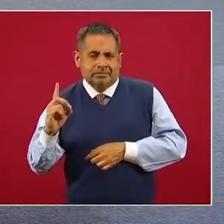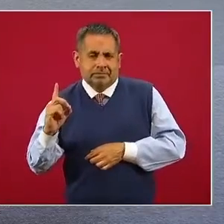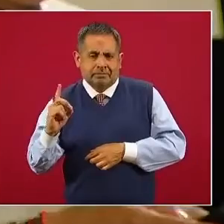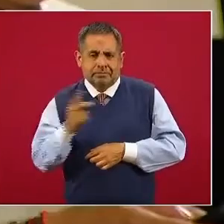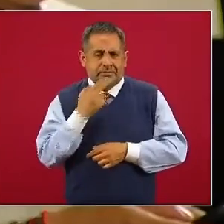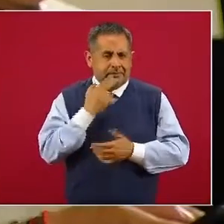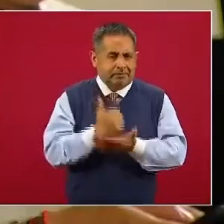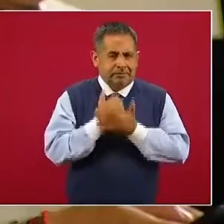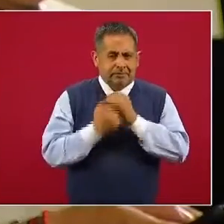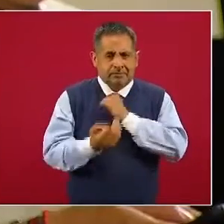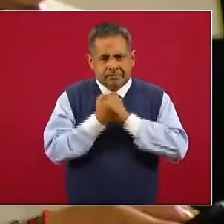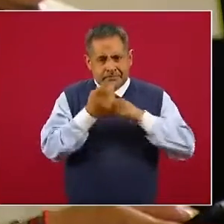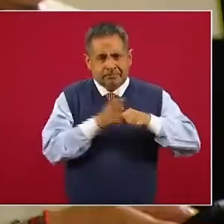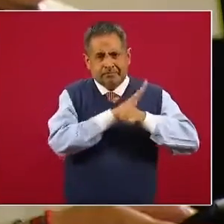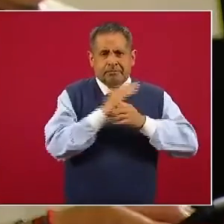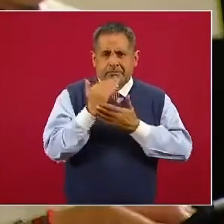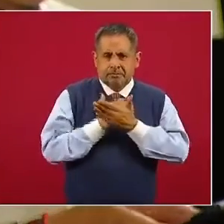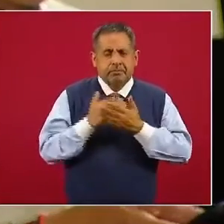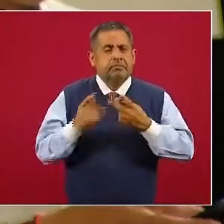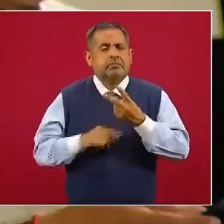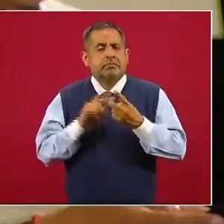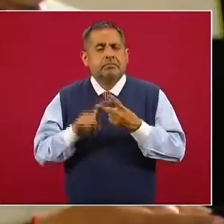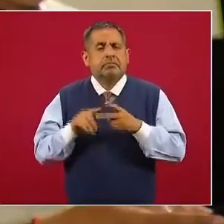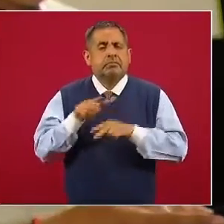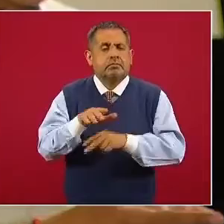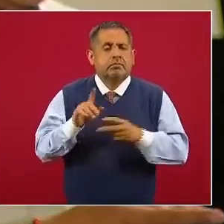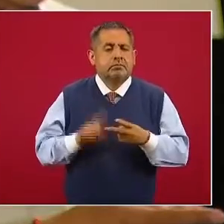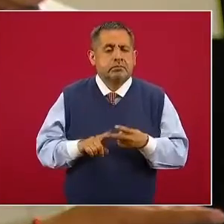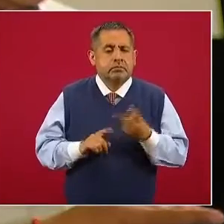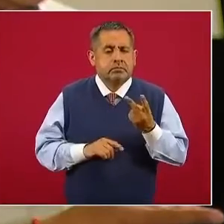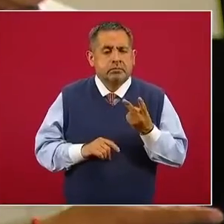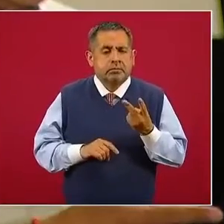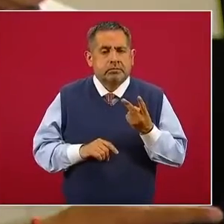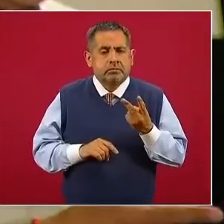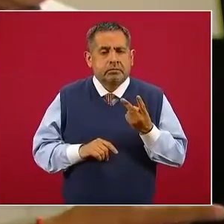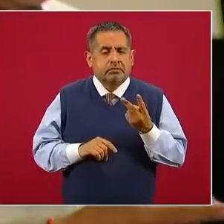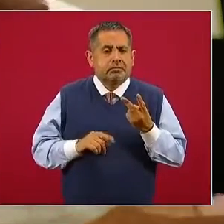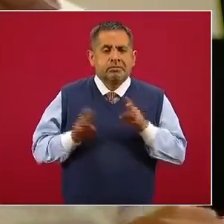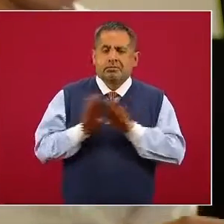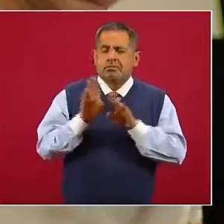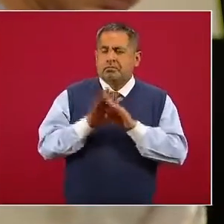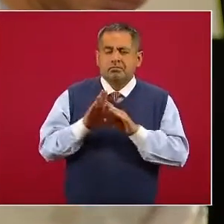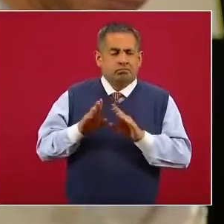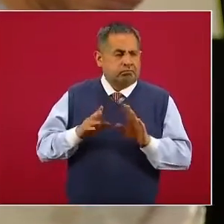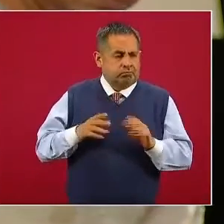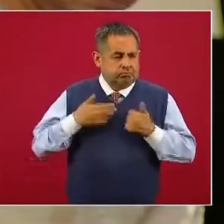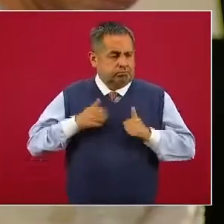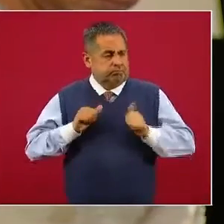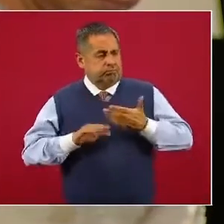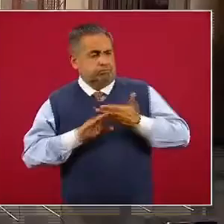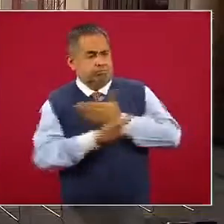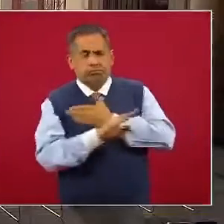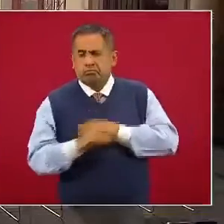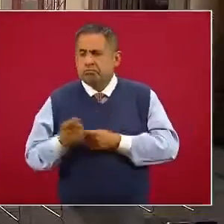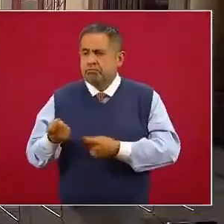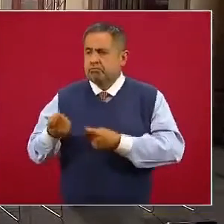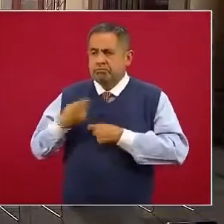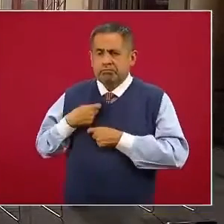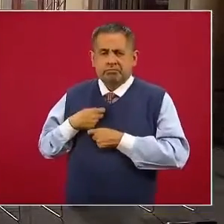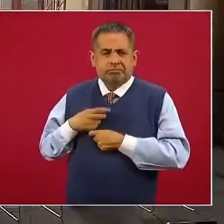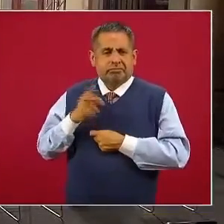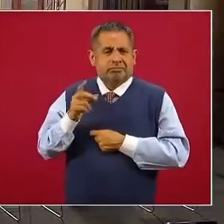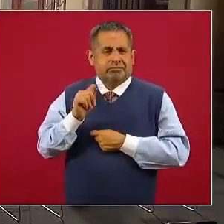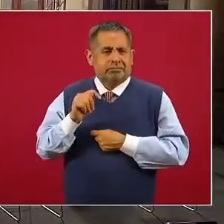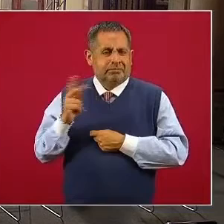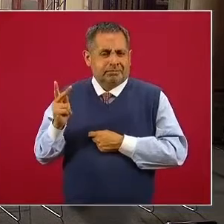mejorar las defensas en el sistema. Y sobre la inmunidad cruzada que podría otorgar la vacuna DTP,